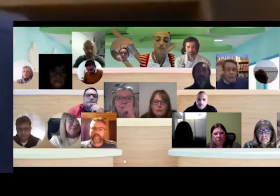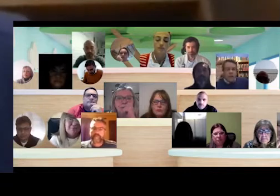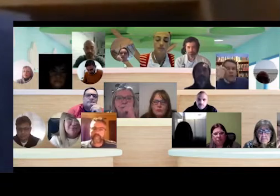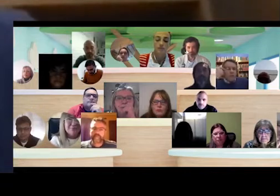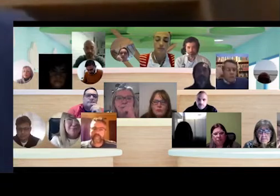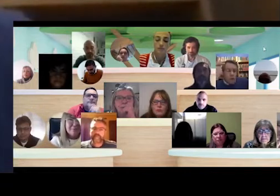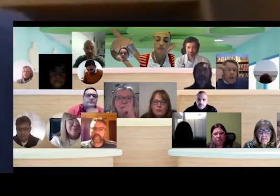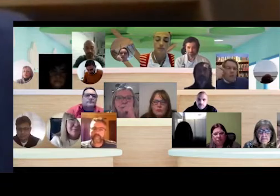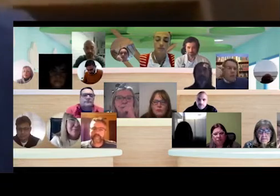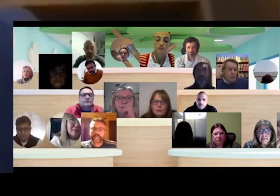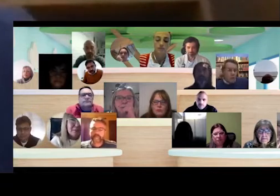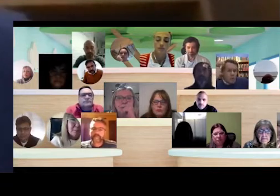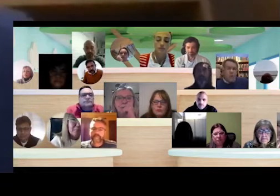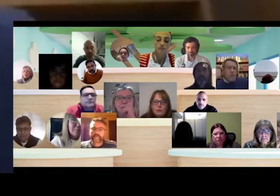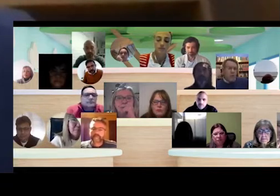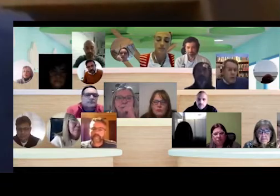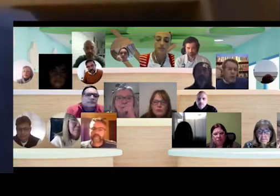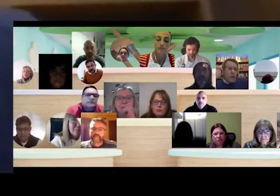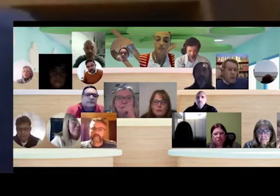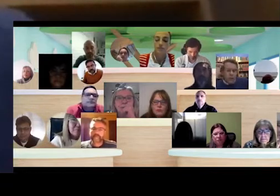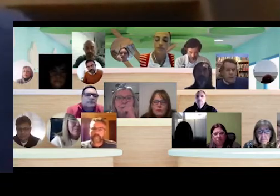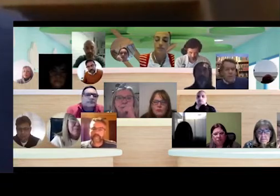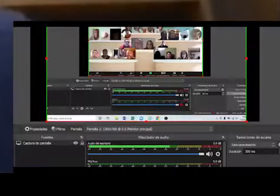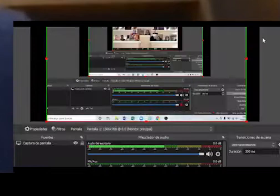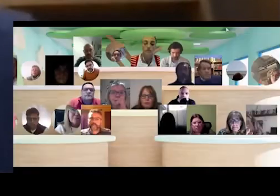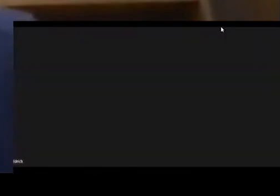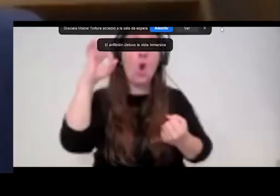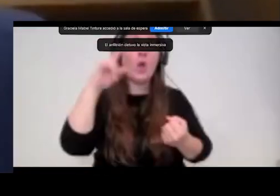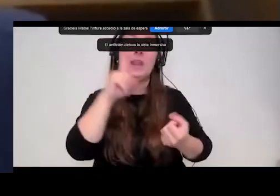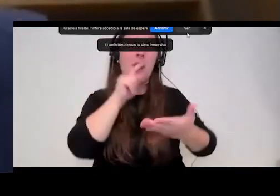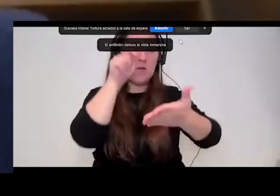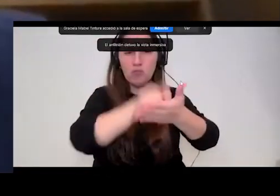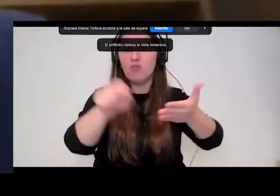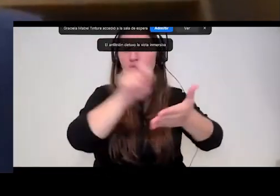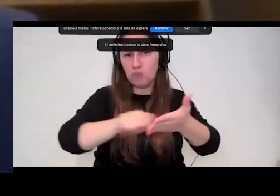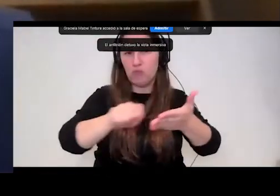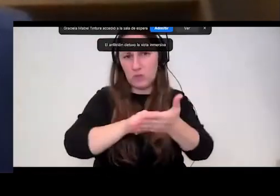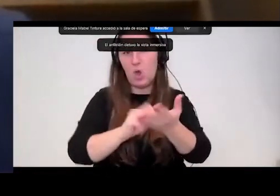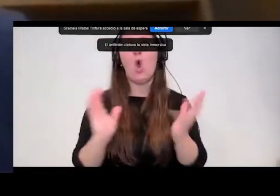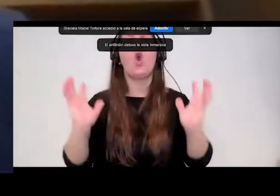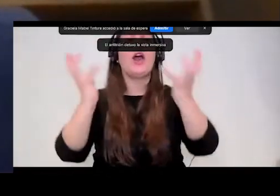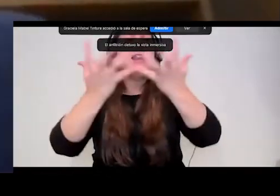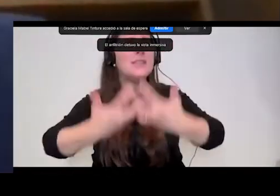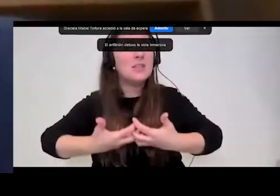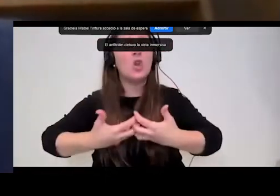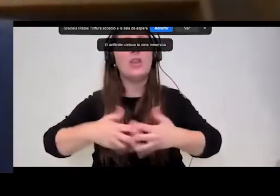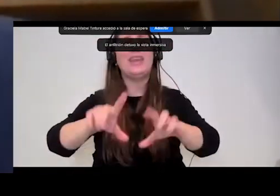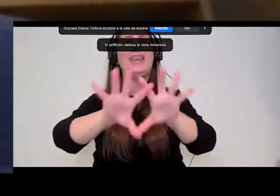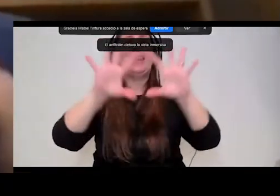y estipulado en los convenios de la OIT, estoy hablando de la Organización Internacional del Trabajo,